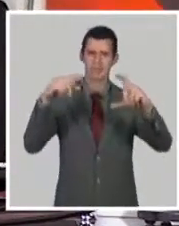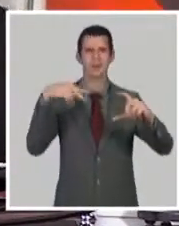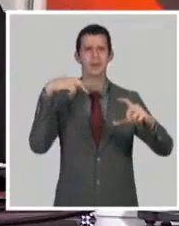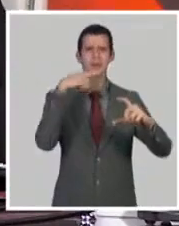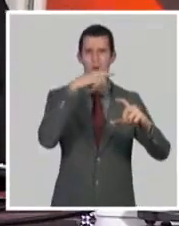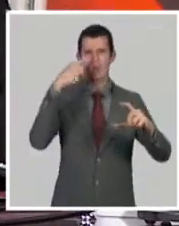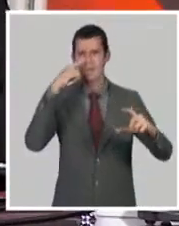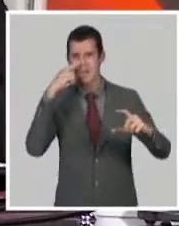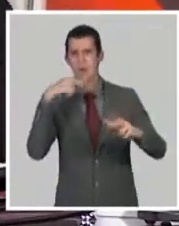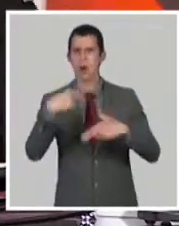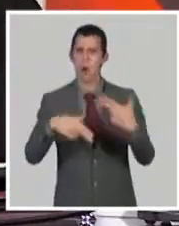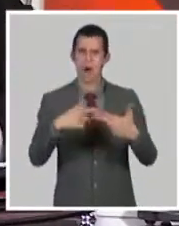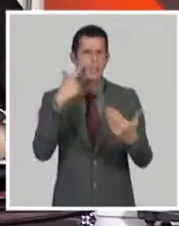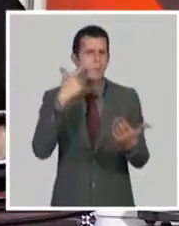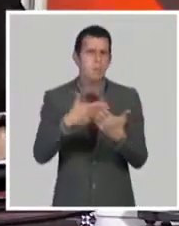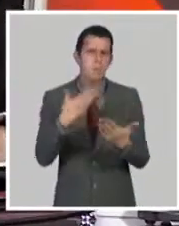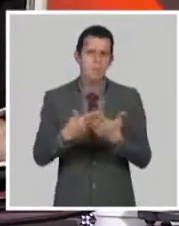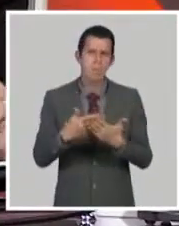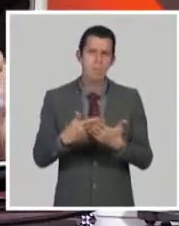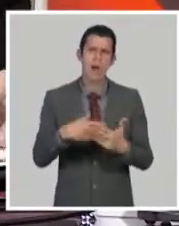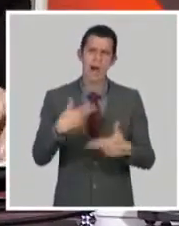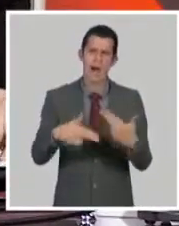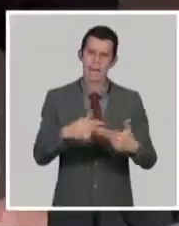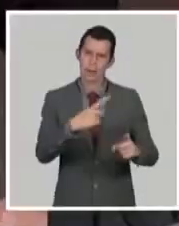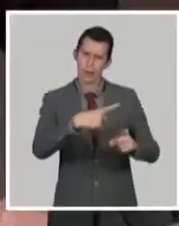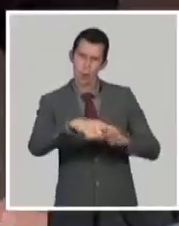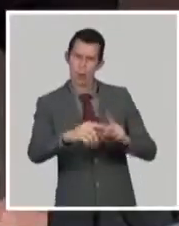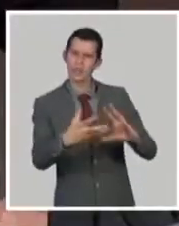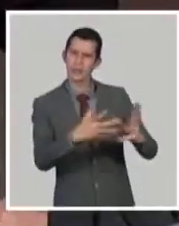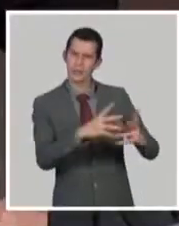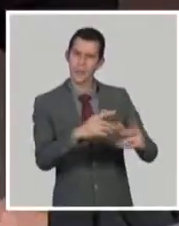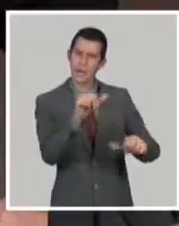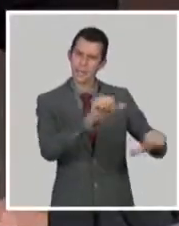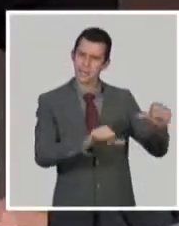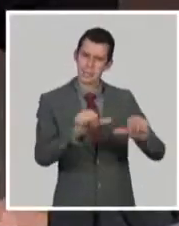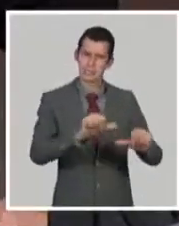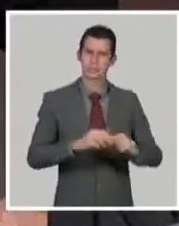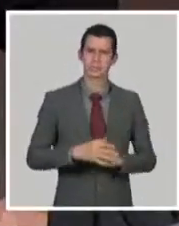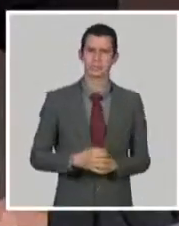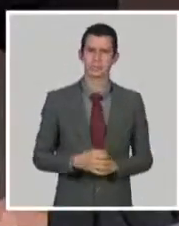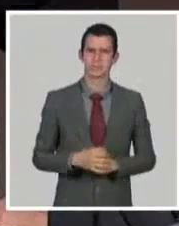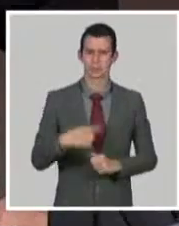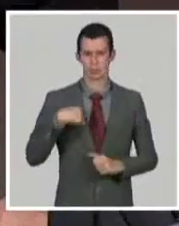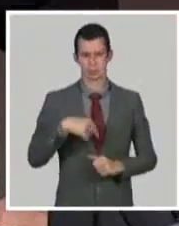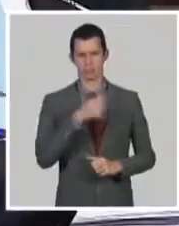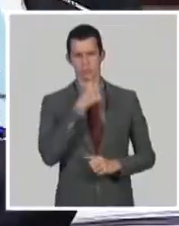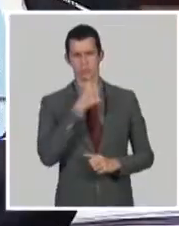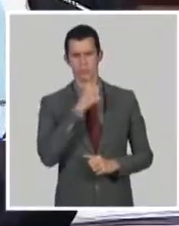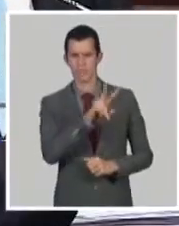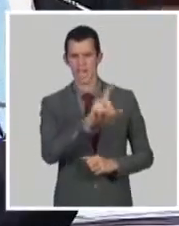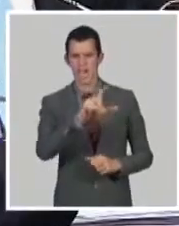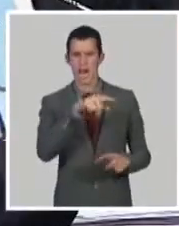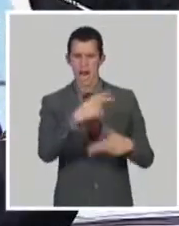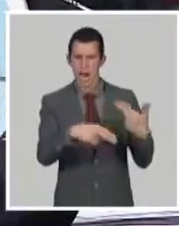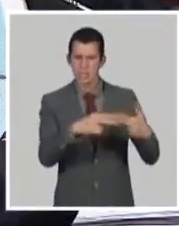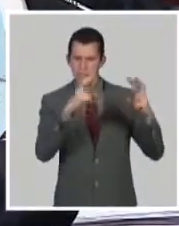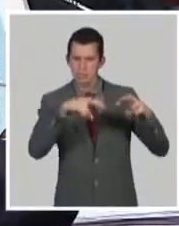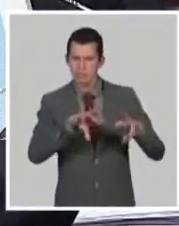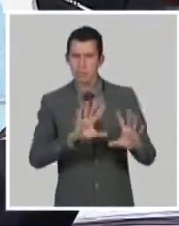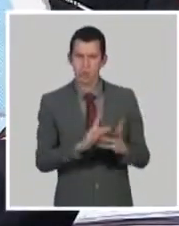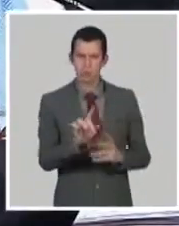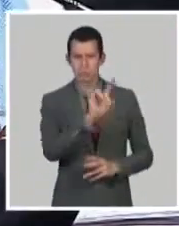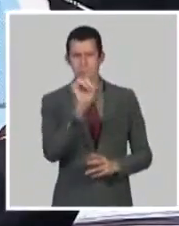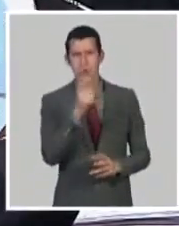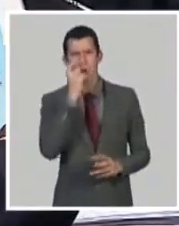el itolizumab que se han hecho en Villa Clara, y eso me lleva a preguntar en estos minutos finales al doctor Eduardo,